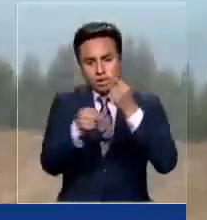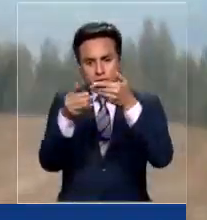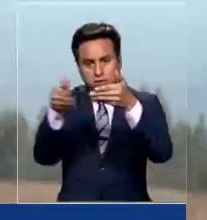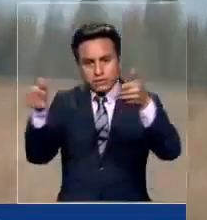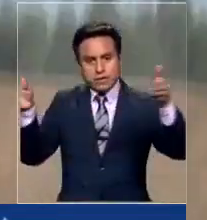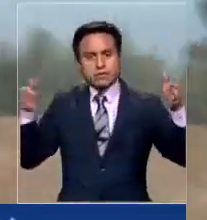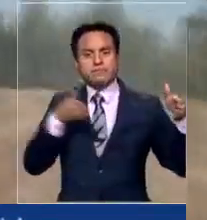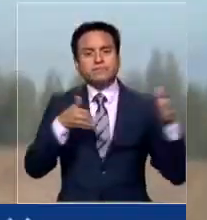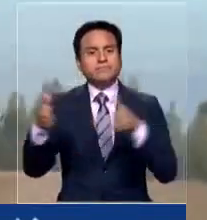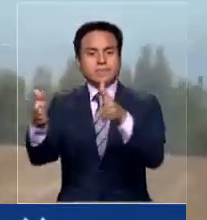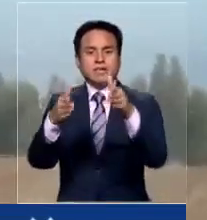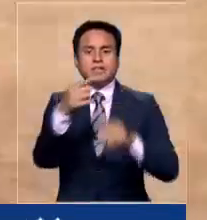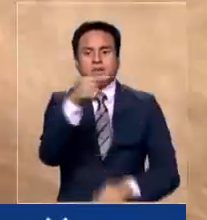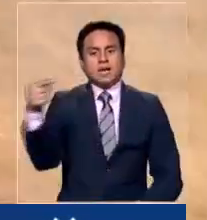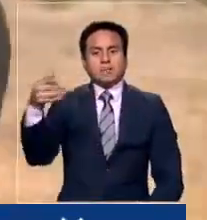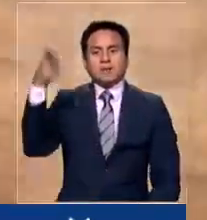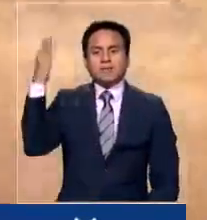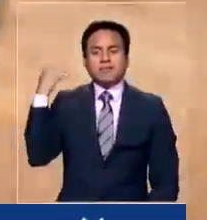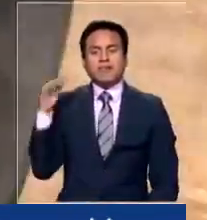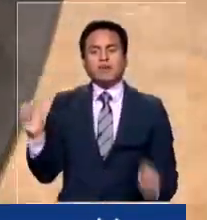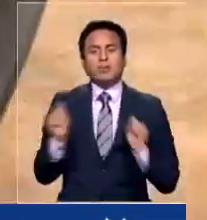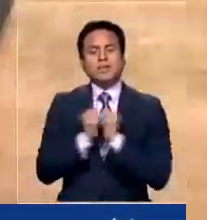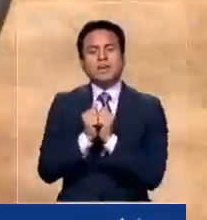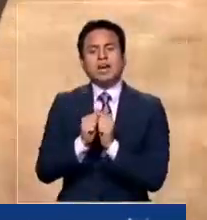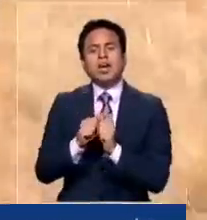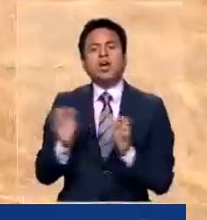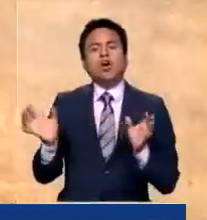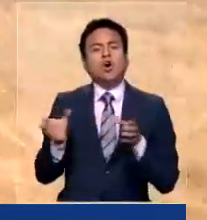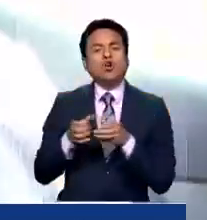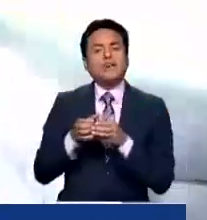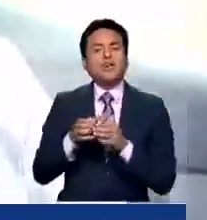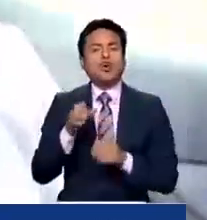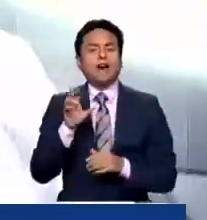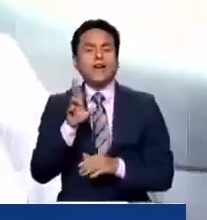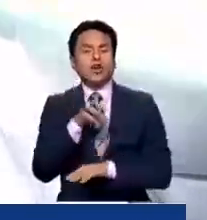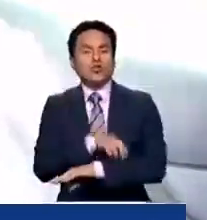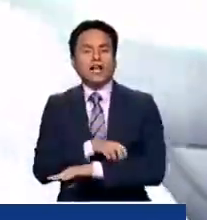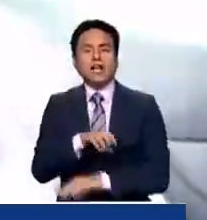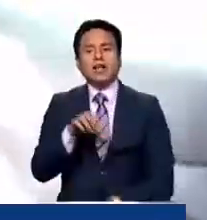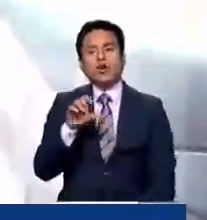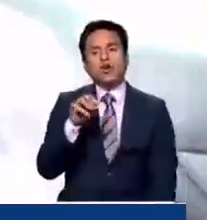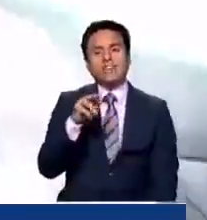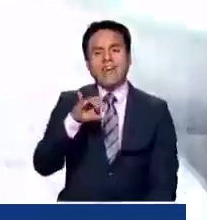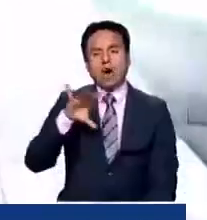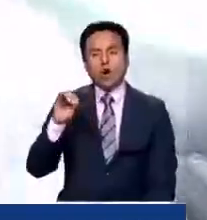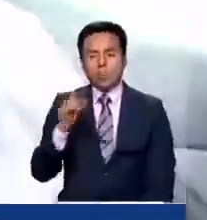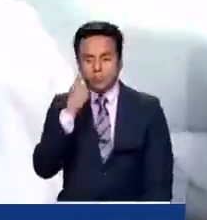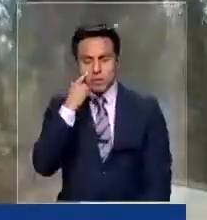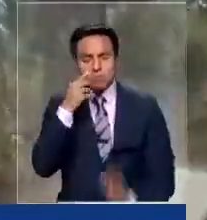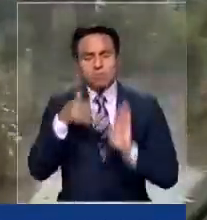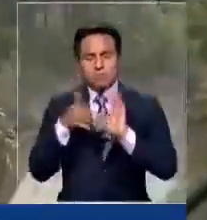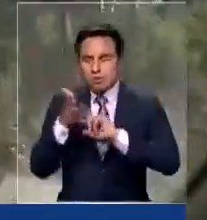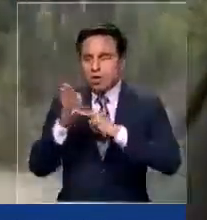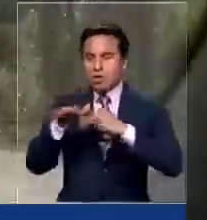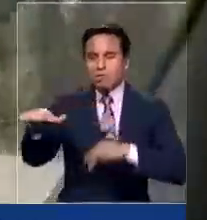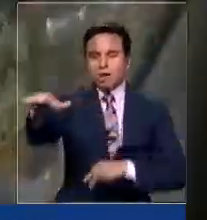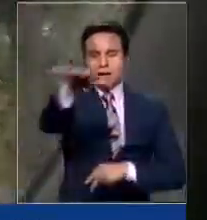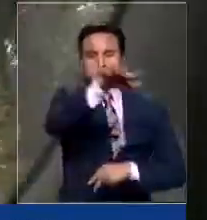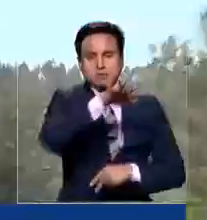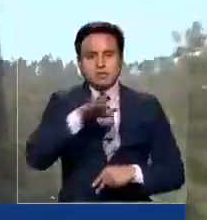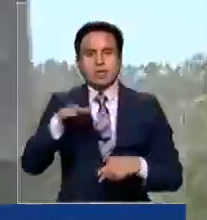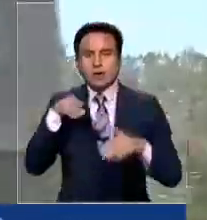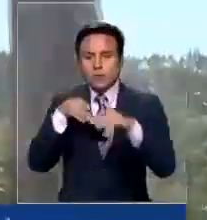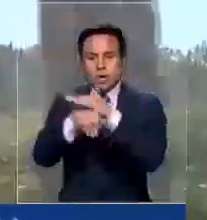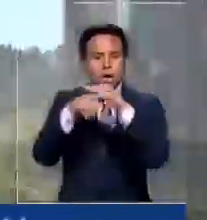fue la semana pasada que en compañía del consejero regional bernardo cornejo comprobamos las dificultades que aquí existen para